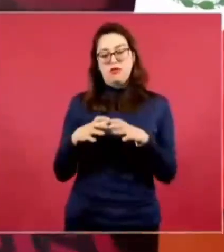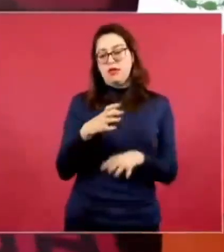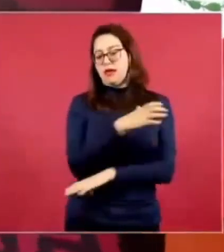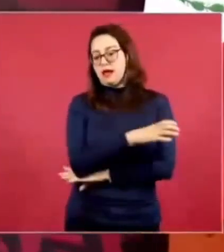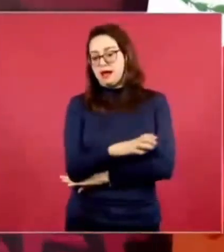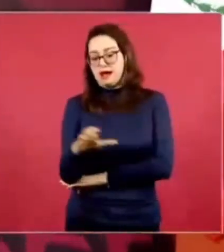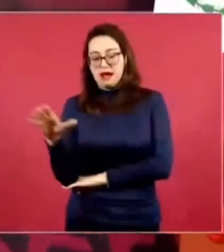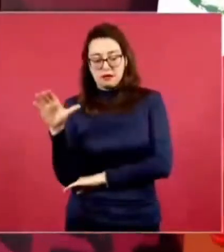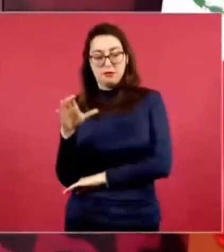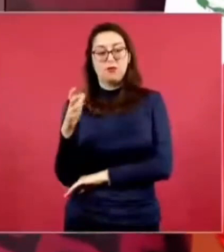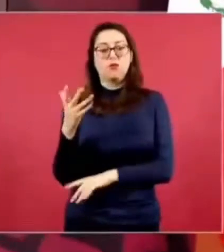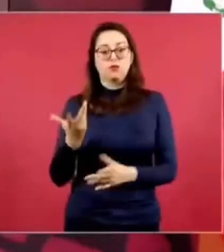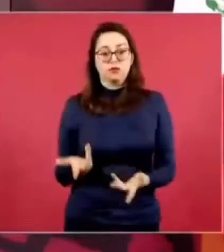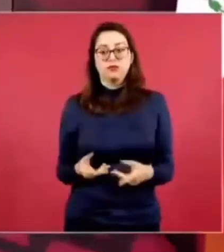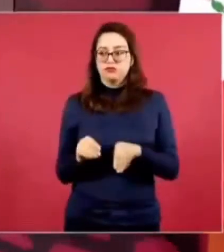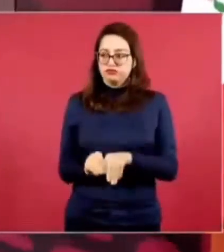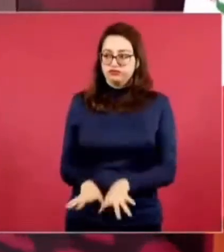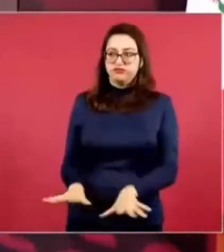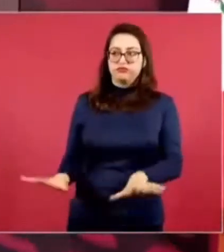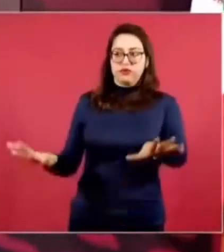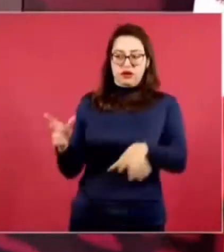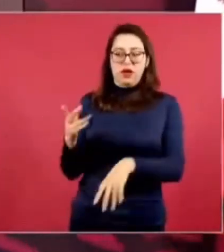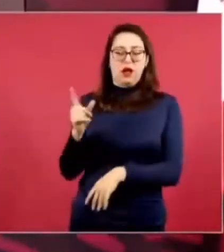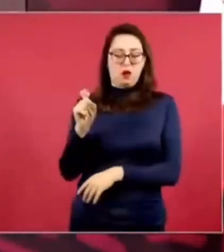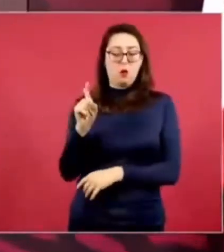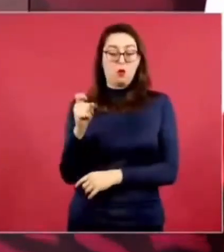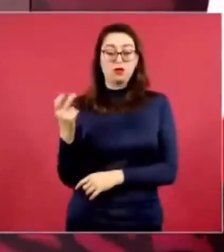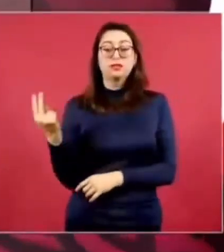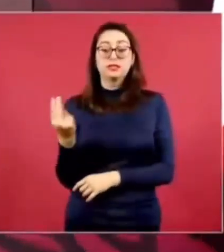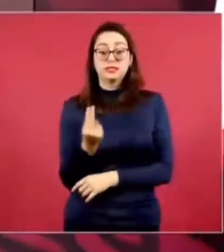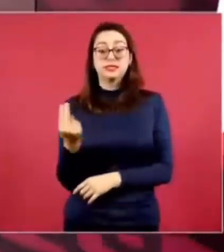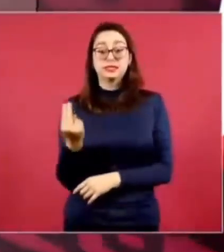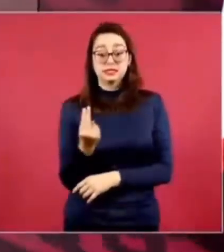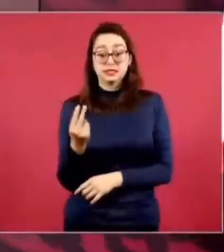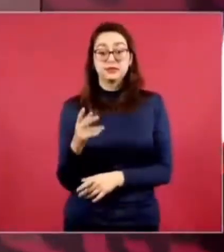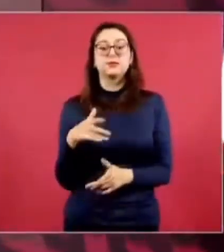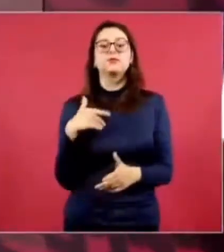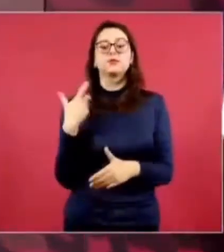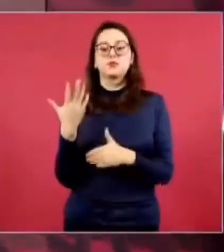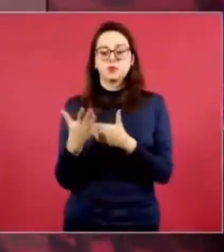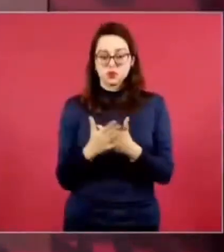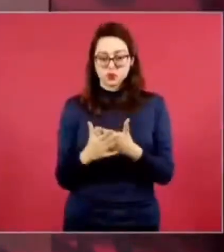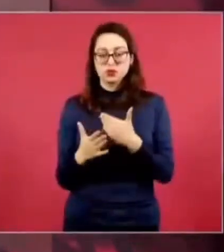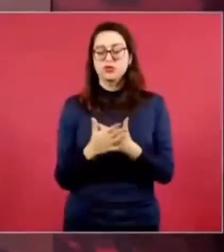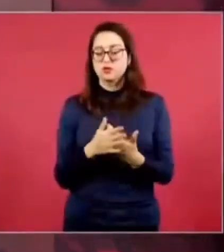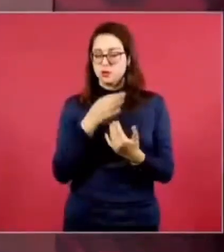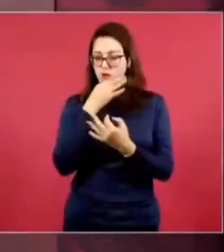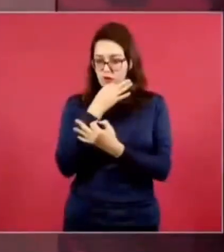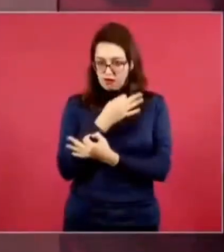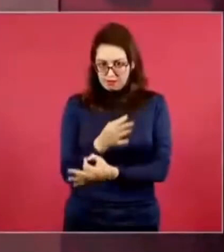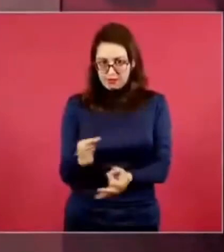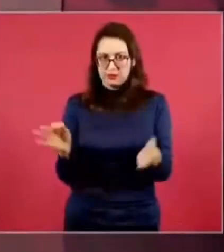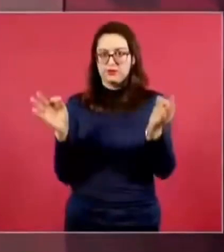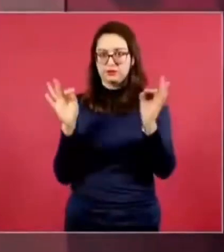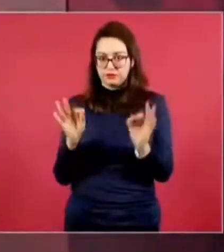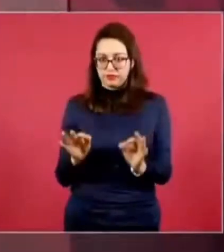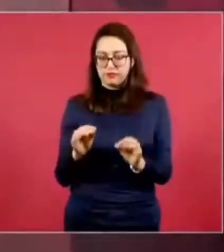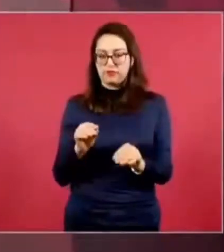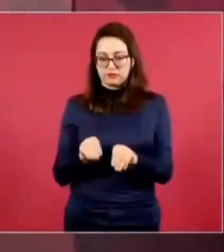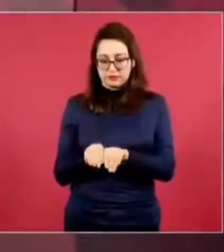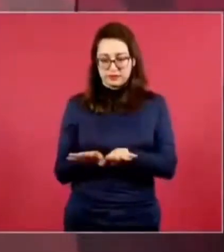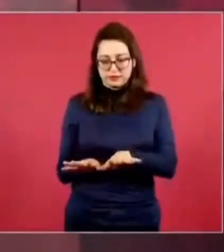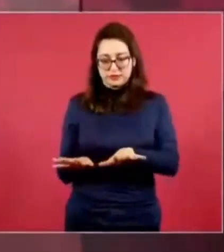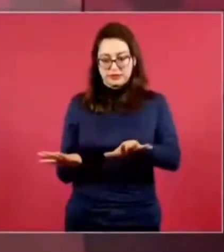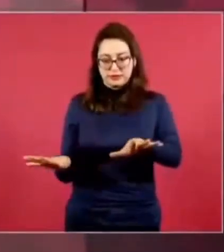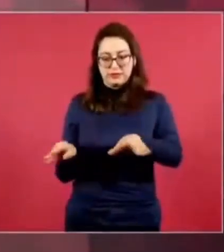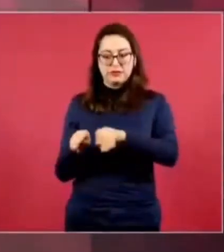qué bien que estoy tratando este tema para decirles que vamos a ir avanzando porque llevaban el agua